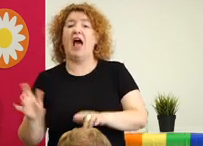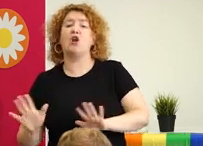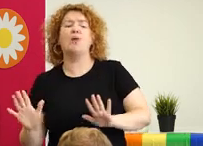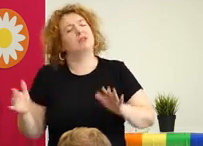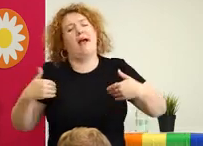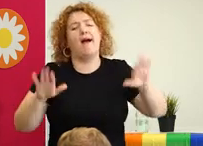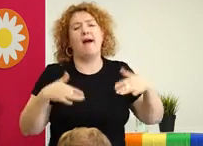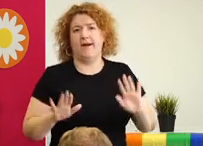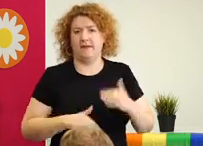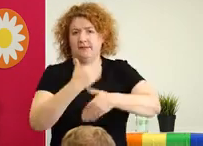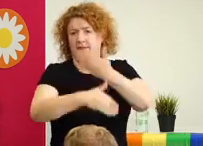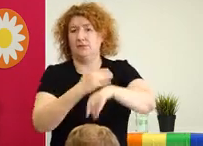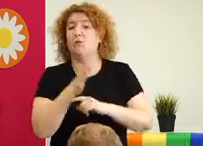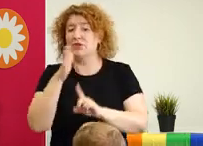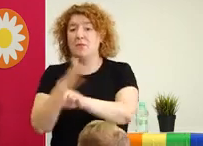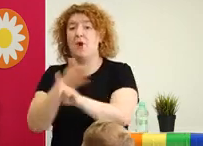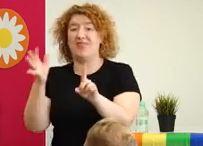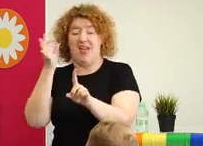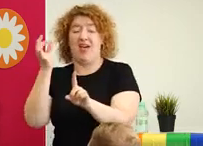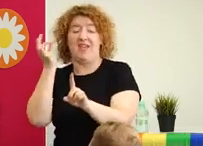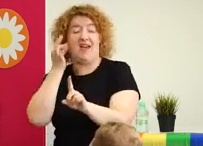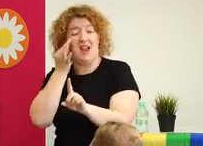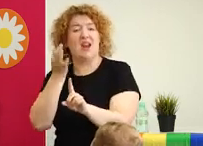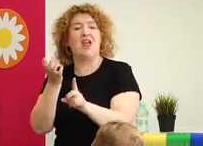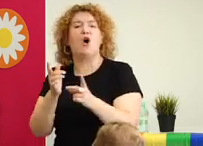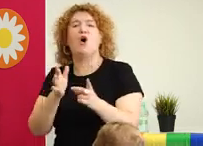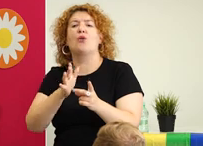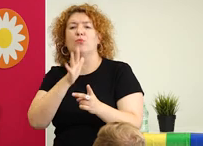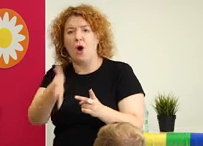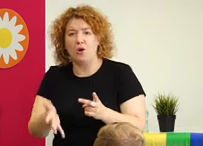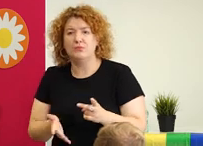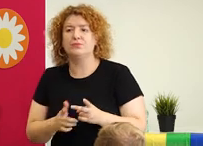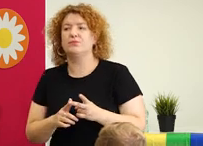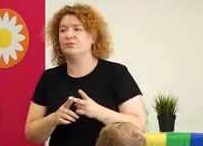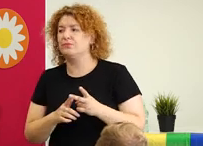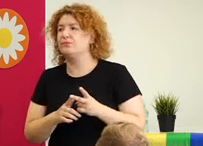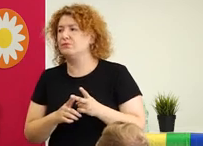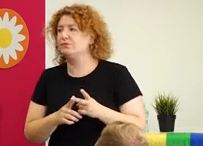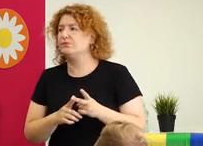niega en la violencia de género, por eso se niega